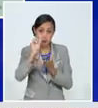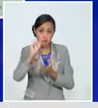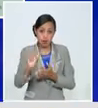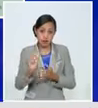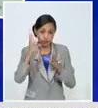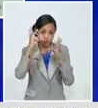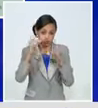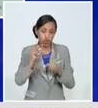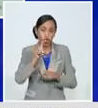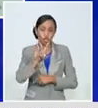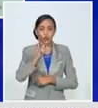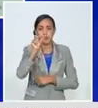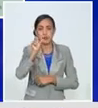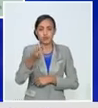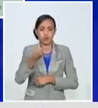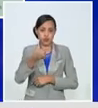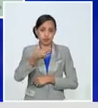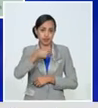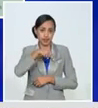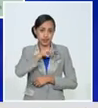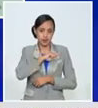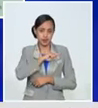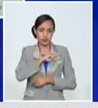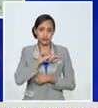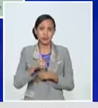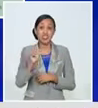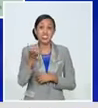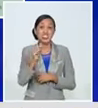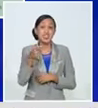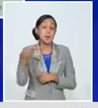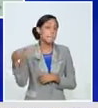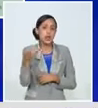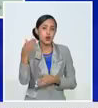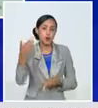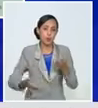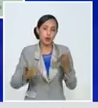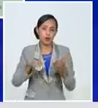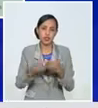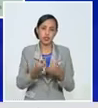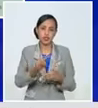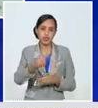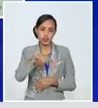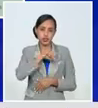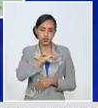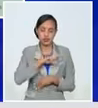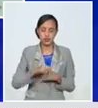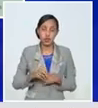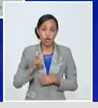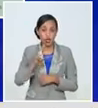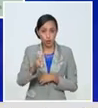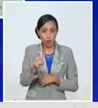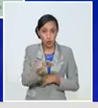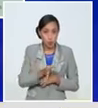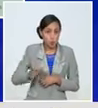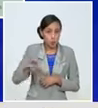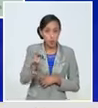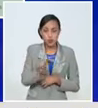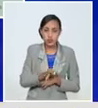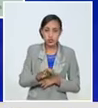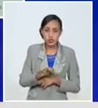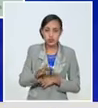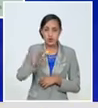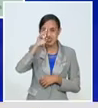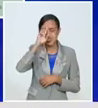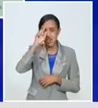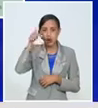2 casos ayer, 10 menos que la jornada anterior, los 2 en el municipio San José de las